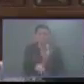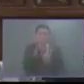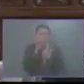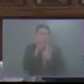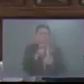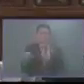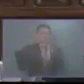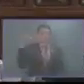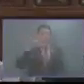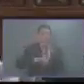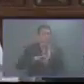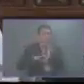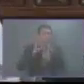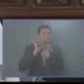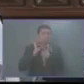al peor.